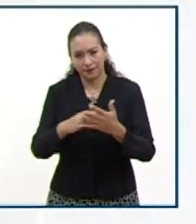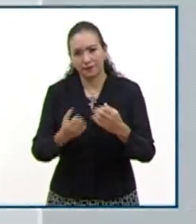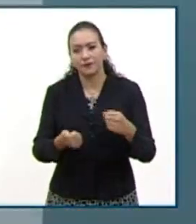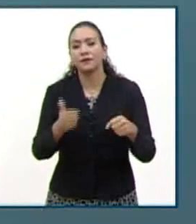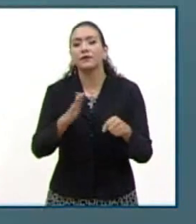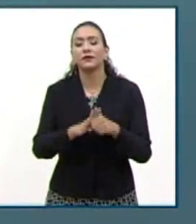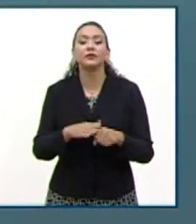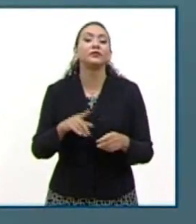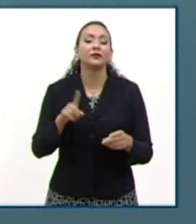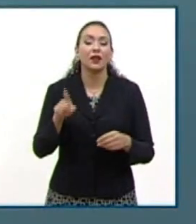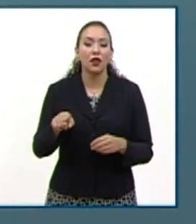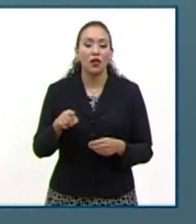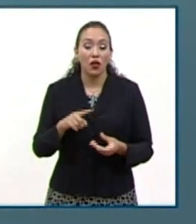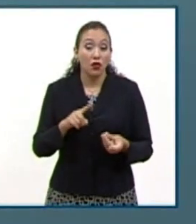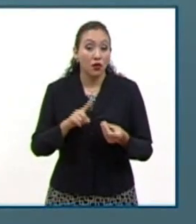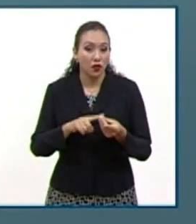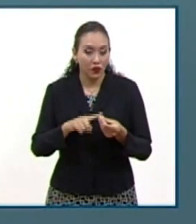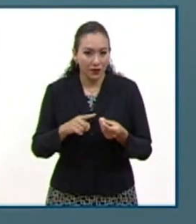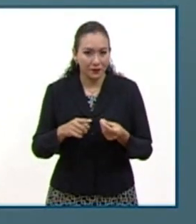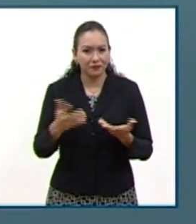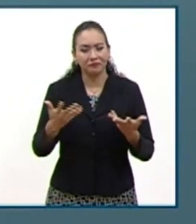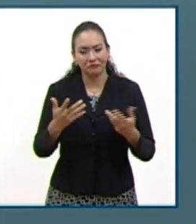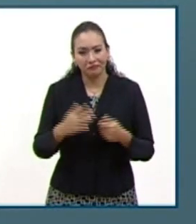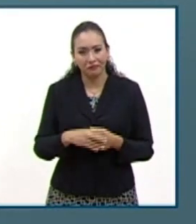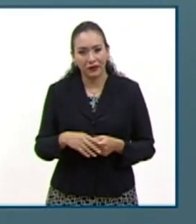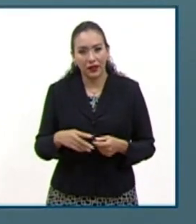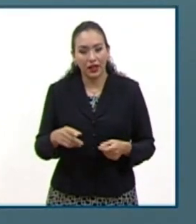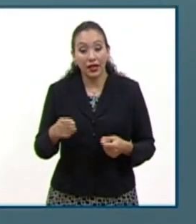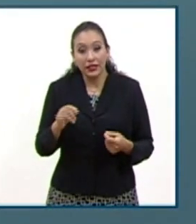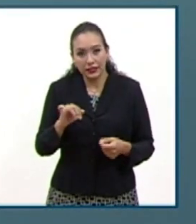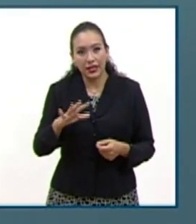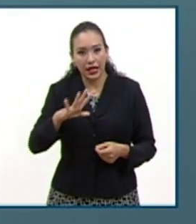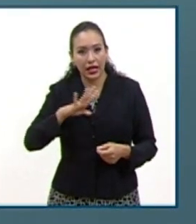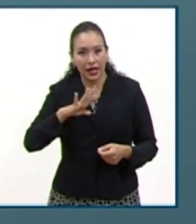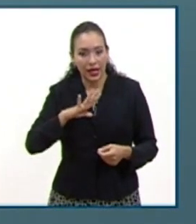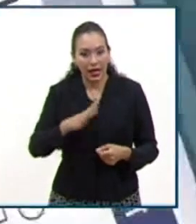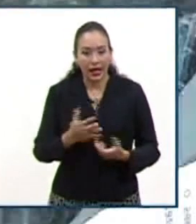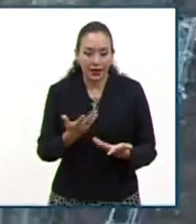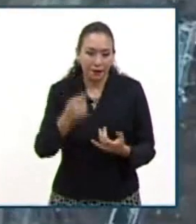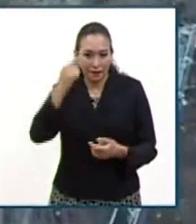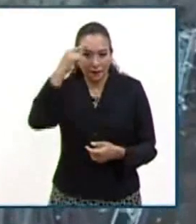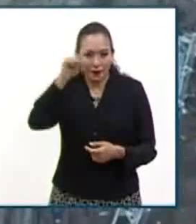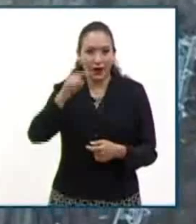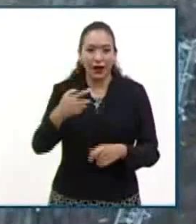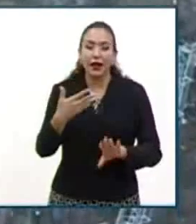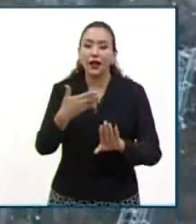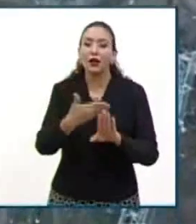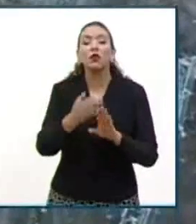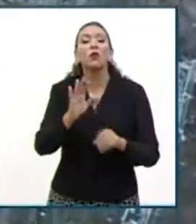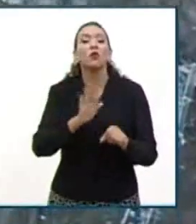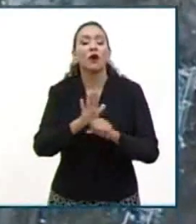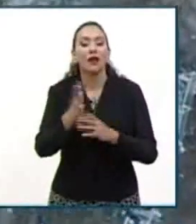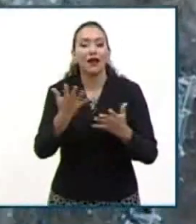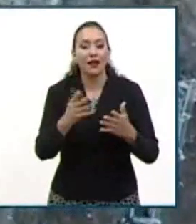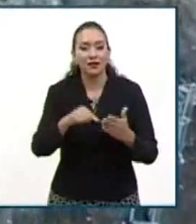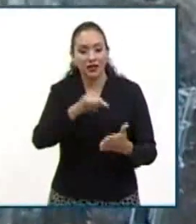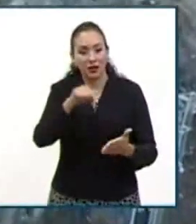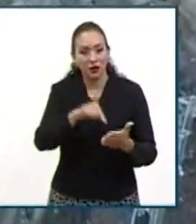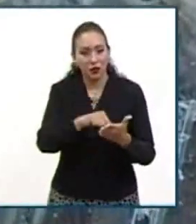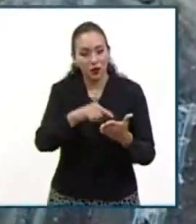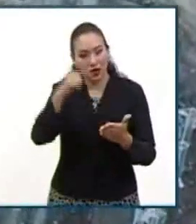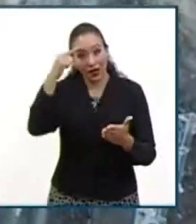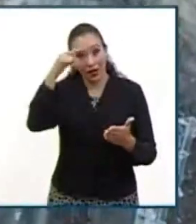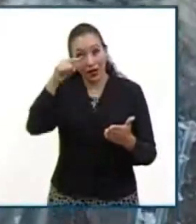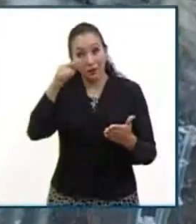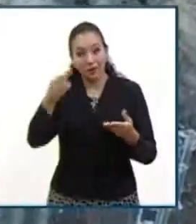del 17º Circuito, el cual determinó que procede la suspensión definitiva contra la construcción de un sitio de disposición